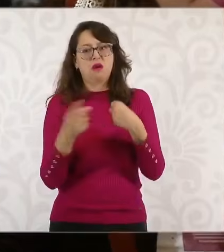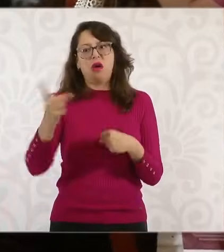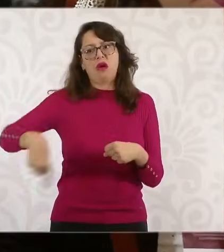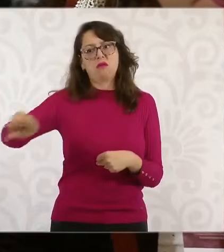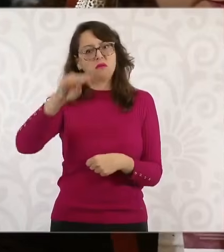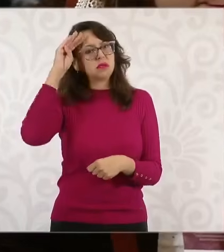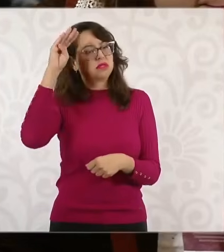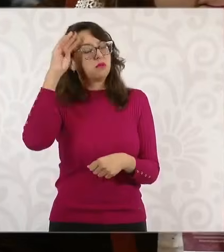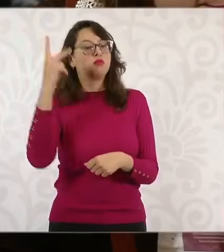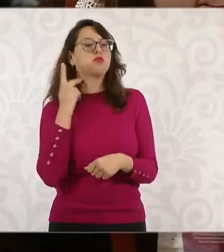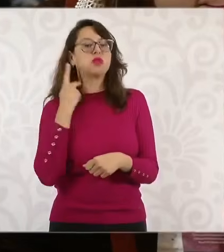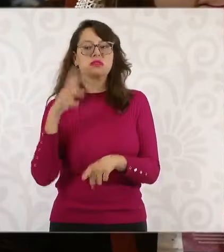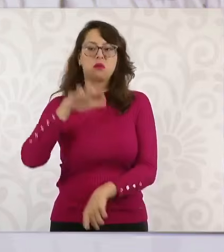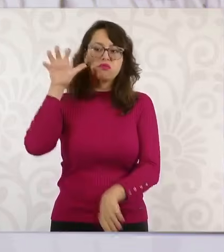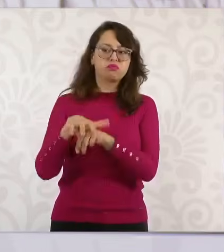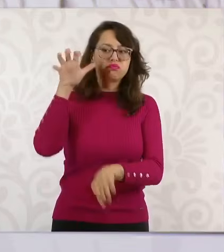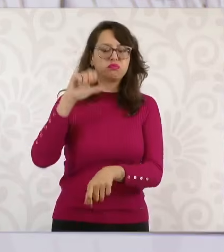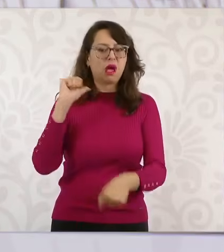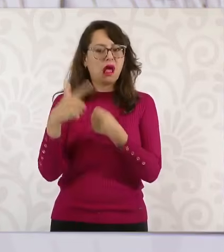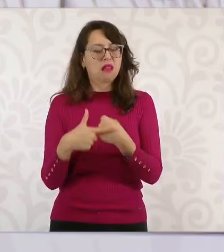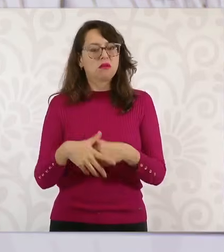de una persecución política?